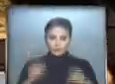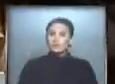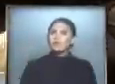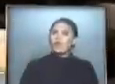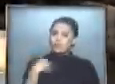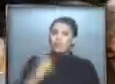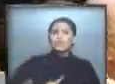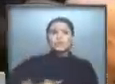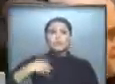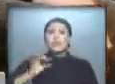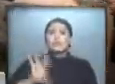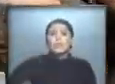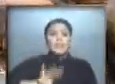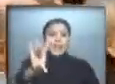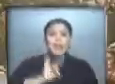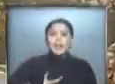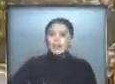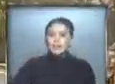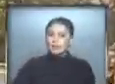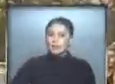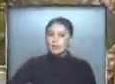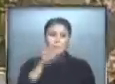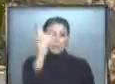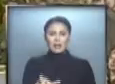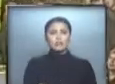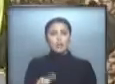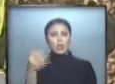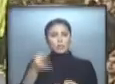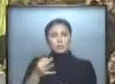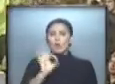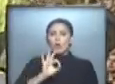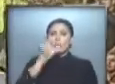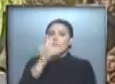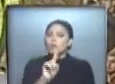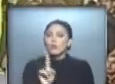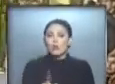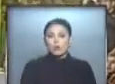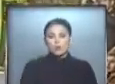Porque no estamos eligiendo una persona en particular o individual.